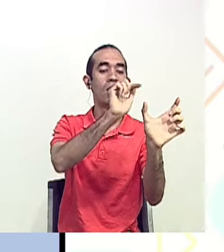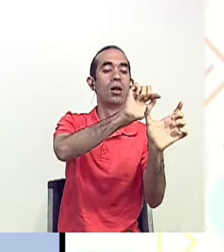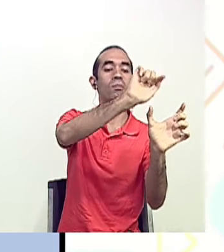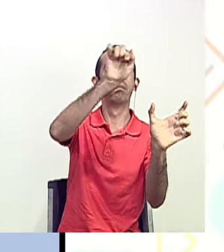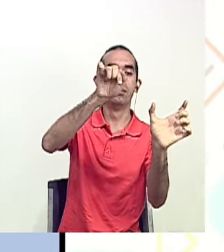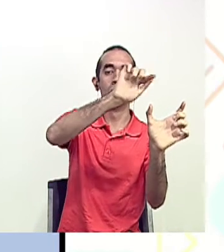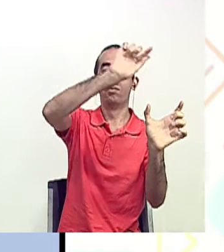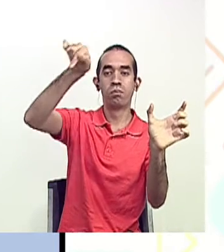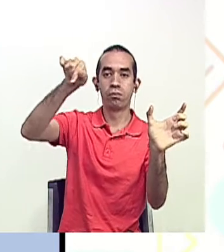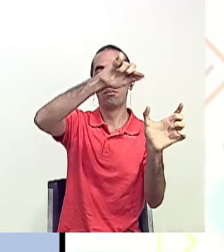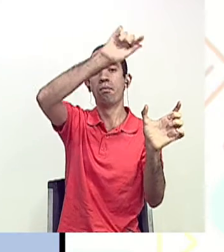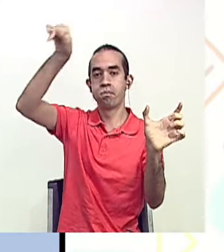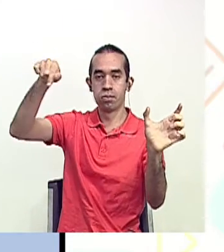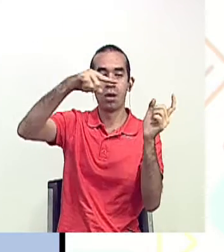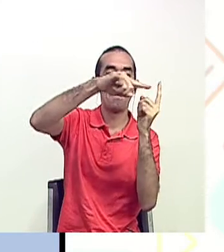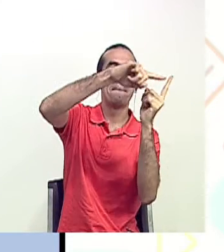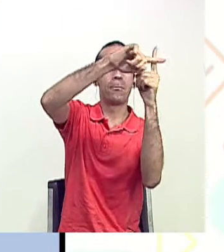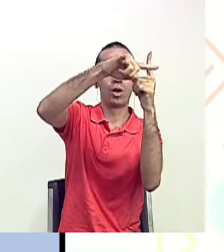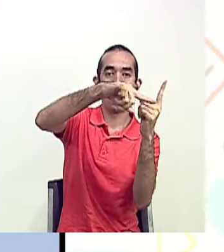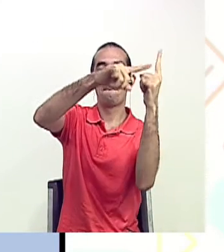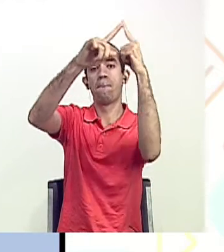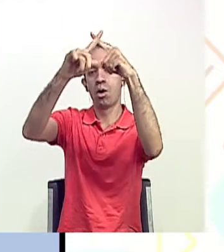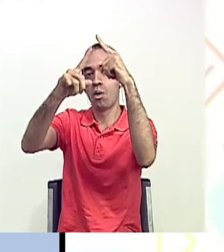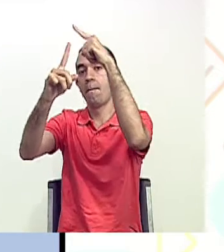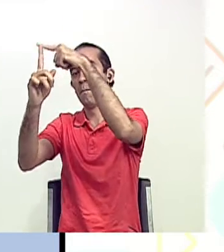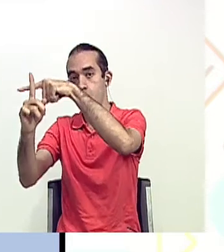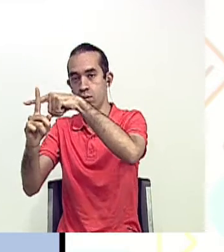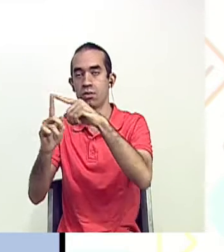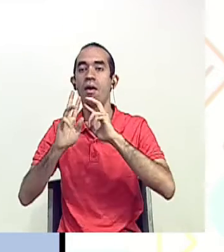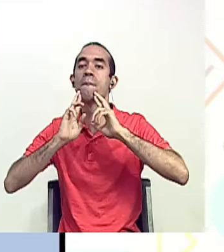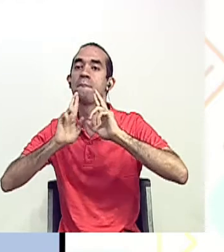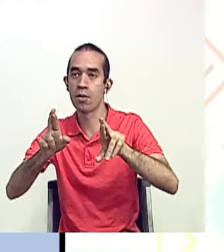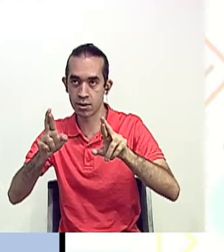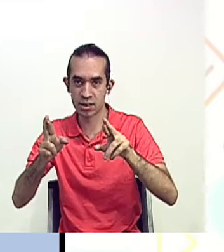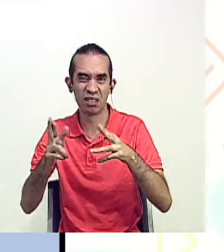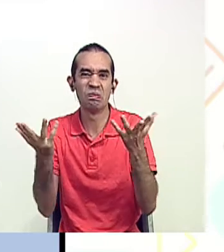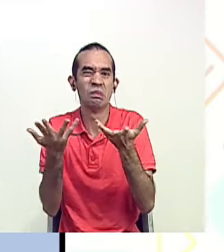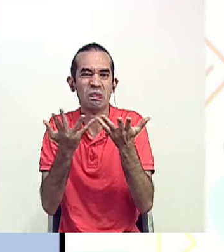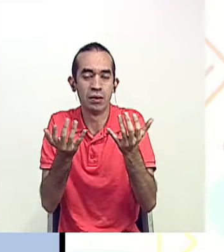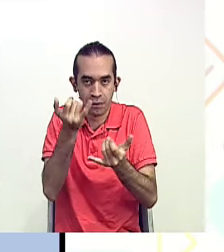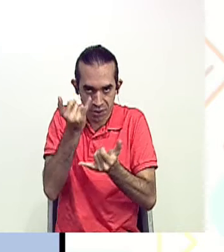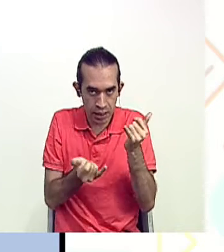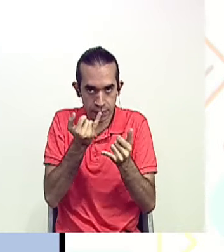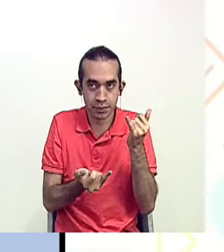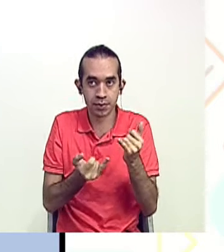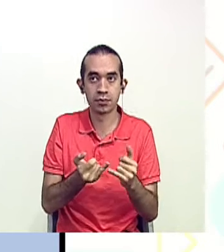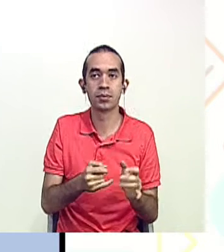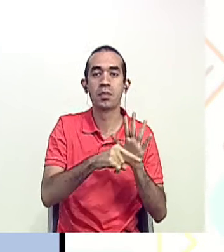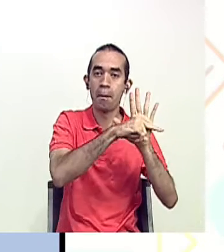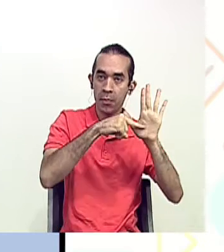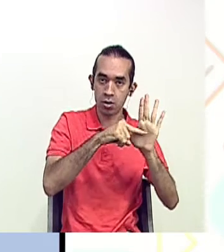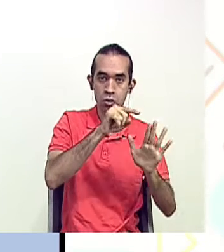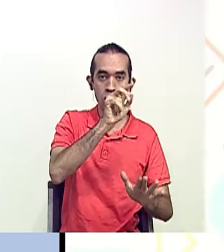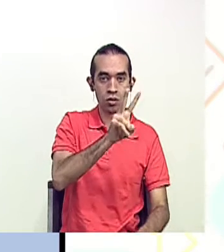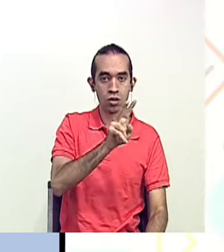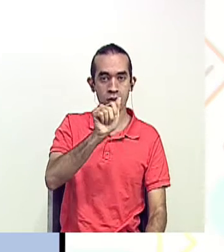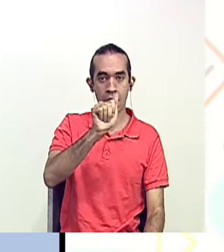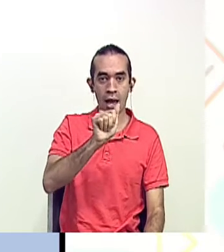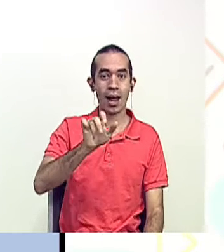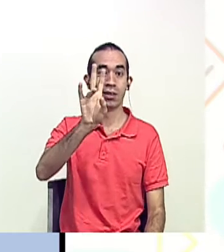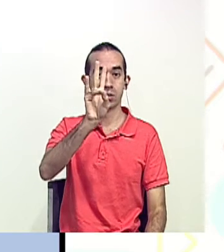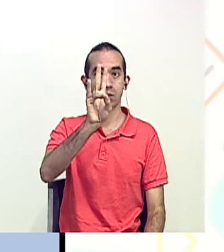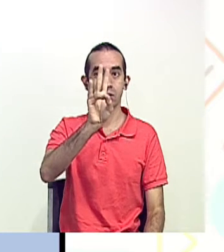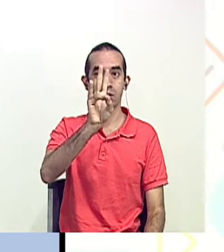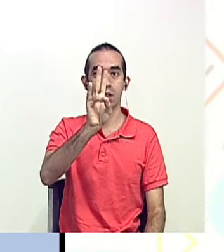polinomio, resultando la expresión final menos 2a a la 7